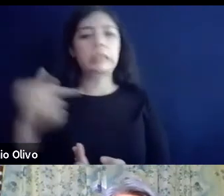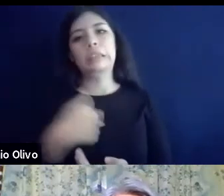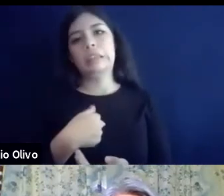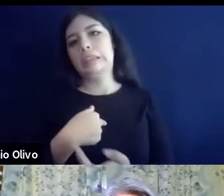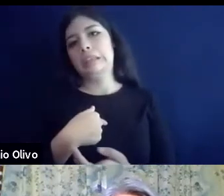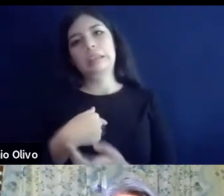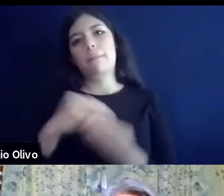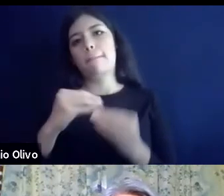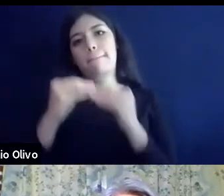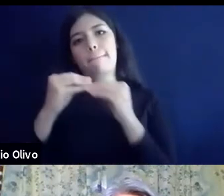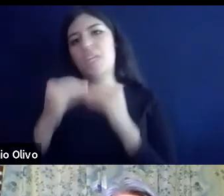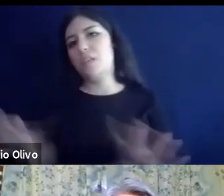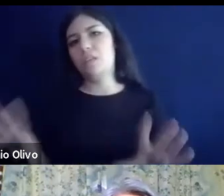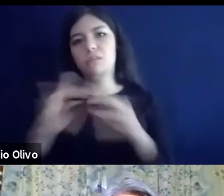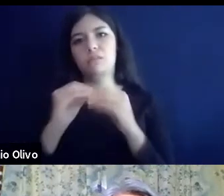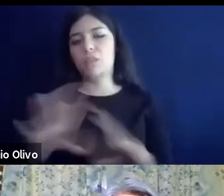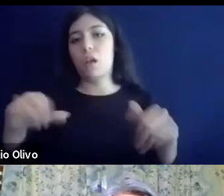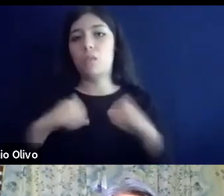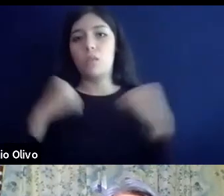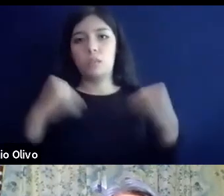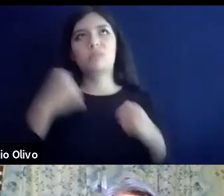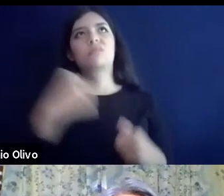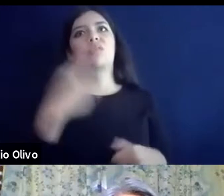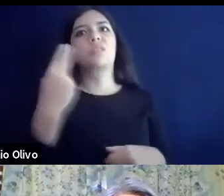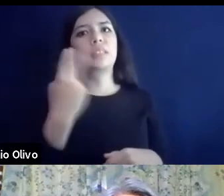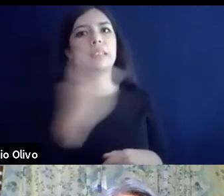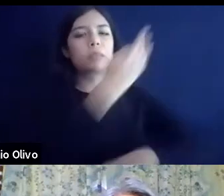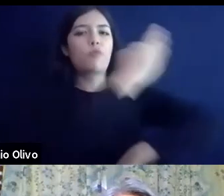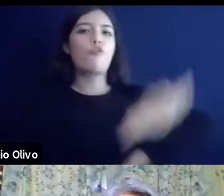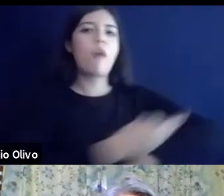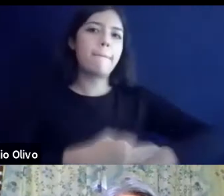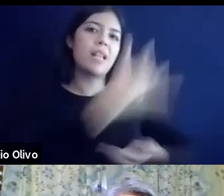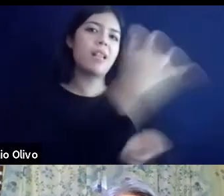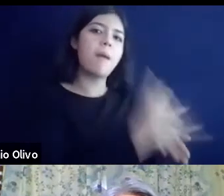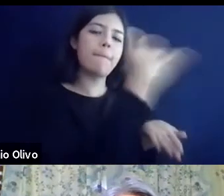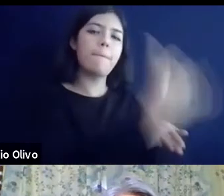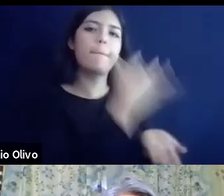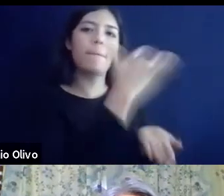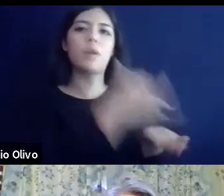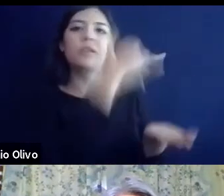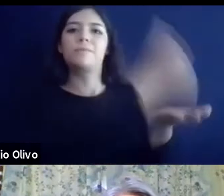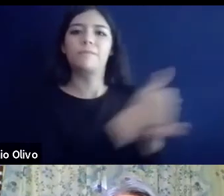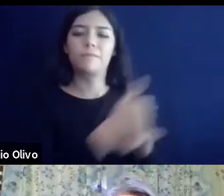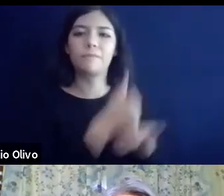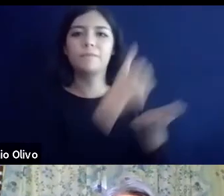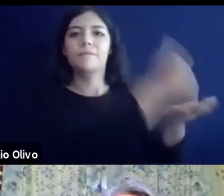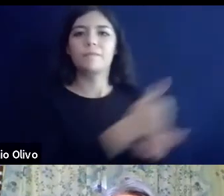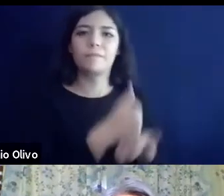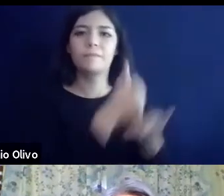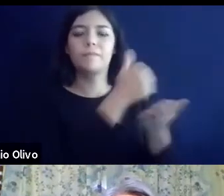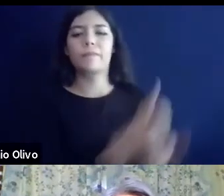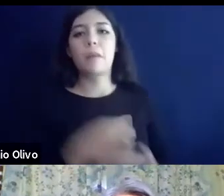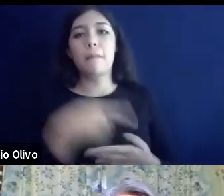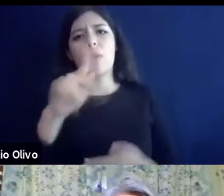sí requerí mucho del apoyo de la familia, pero a la vez, como ya estaba más consciente, me di cuenta de